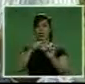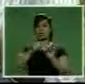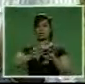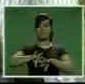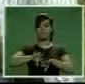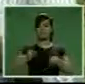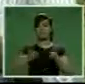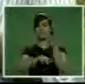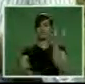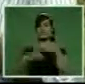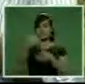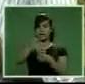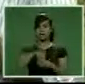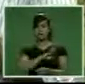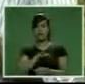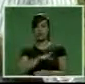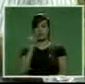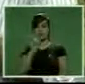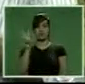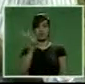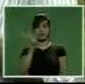gente pueda entender de manera clara